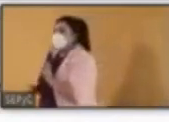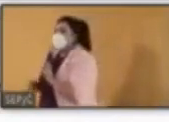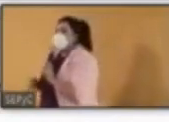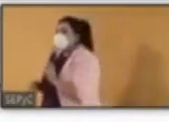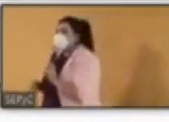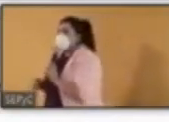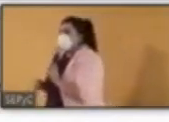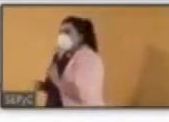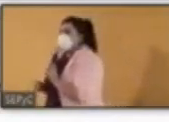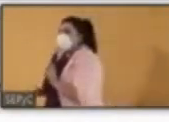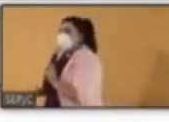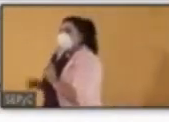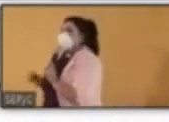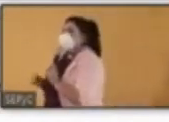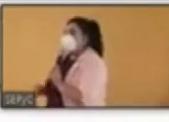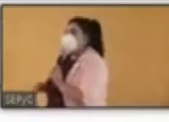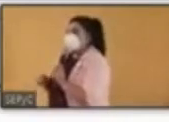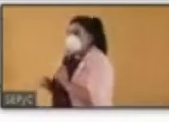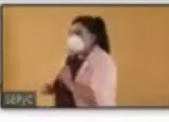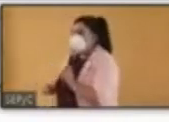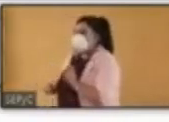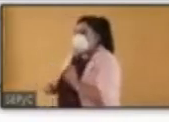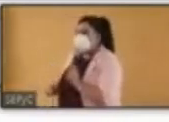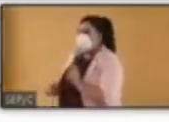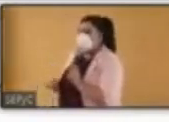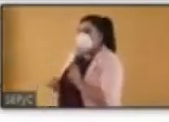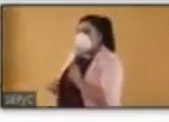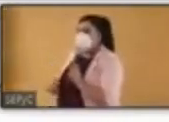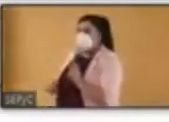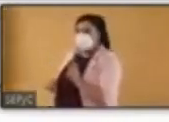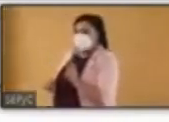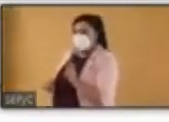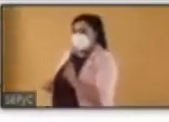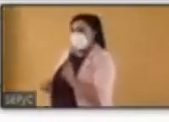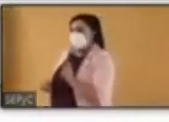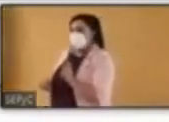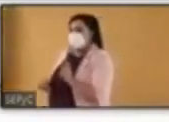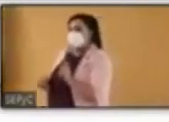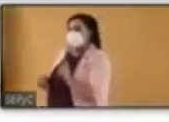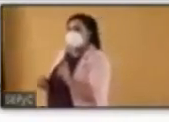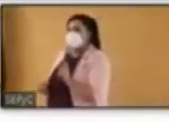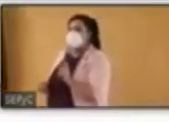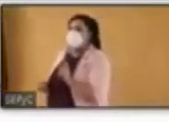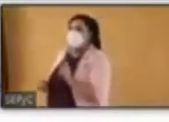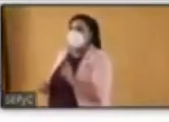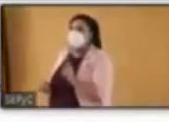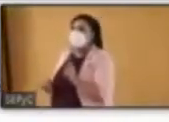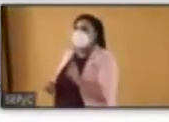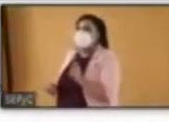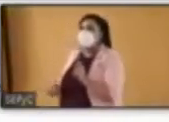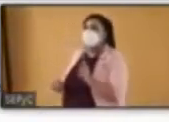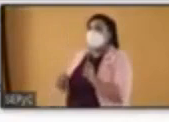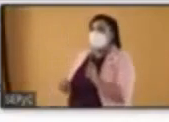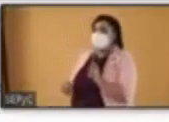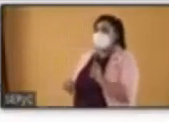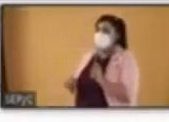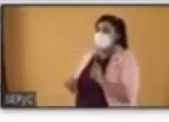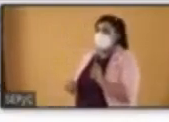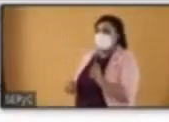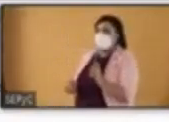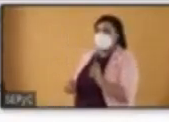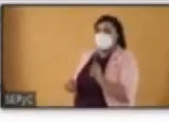obligatorio. Esto implica que si no lo llenamos tal cual se nos requiere, entonces el sistema no nos va a permitir capturar